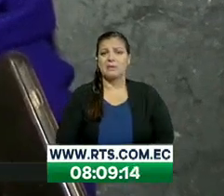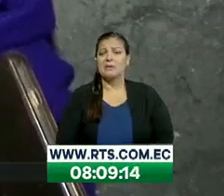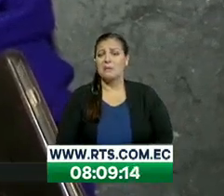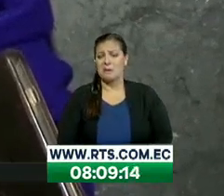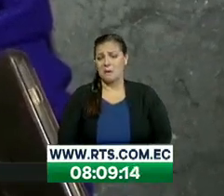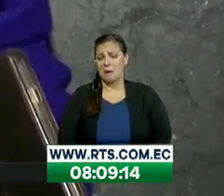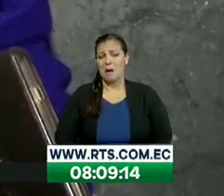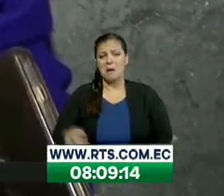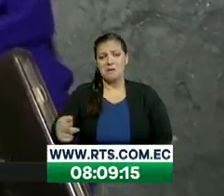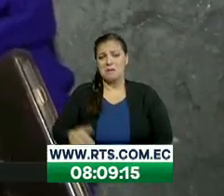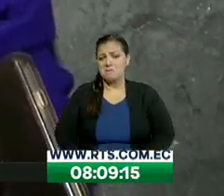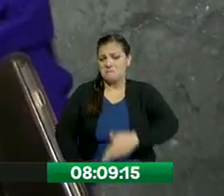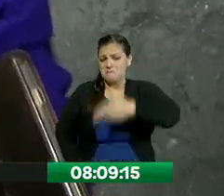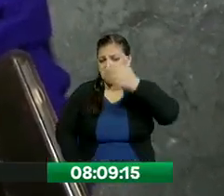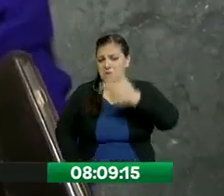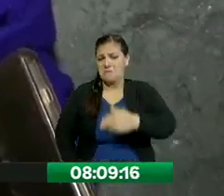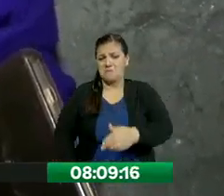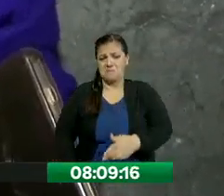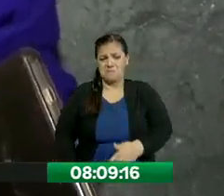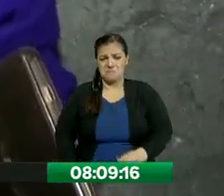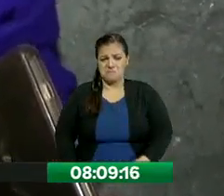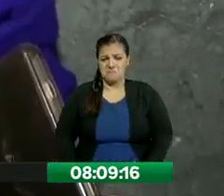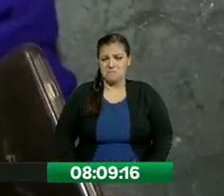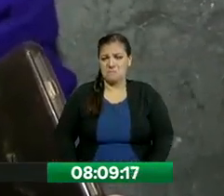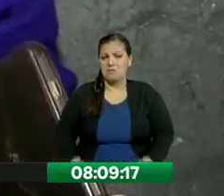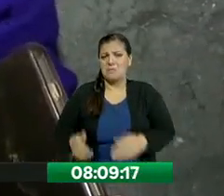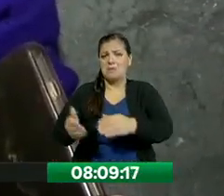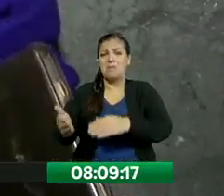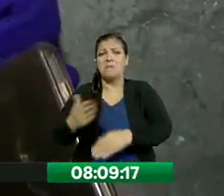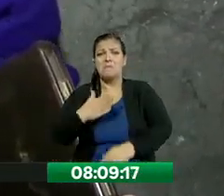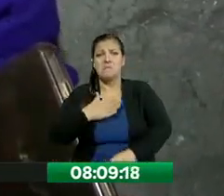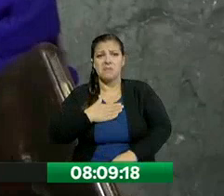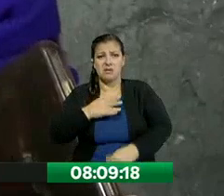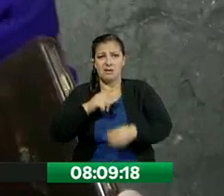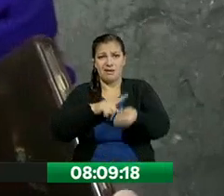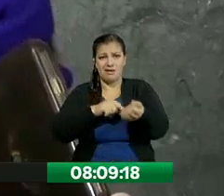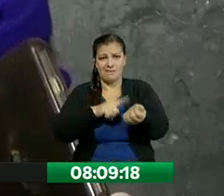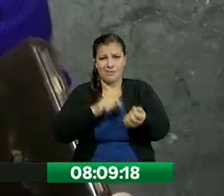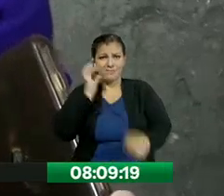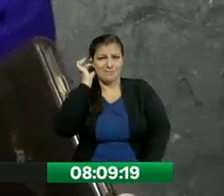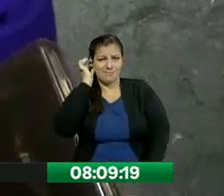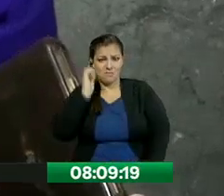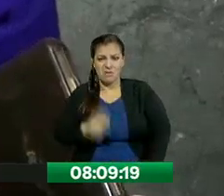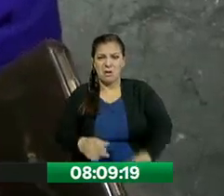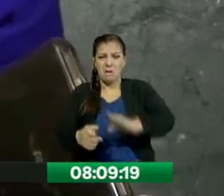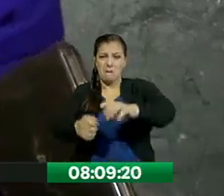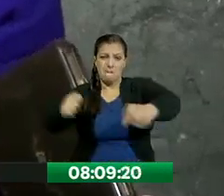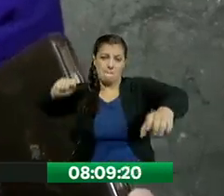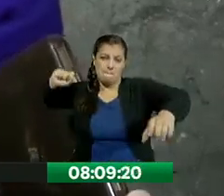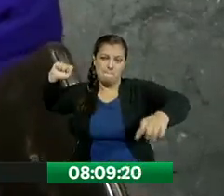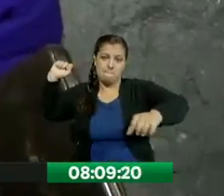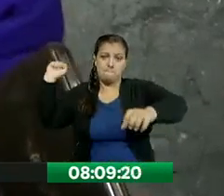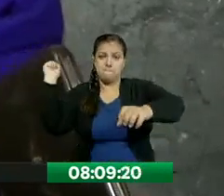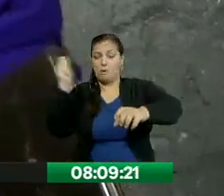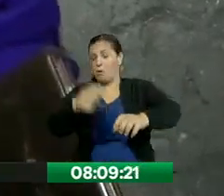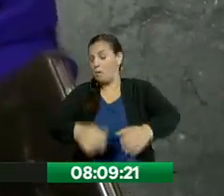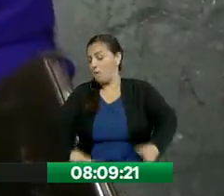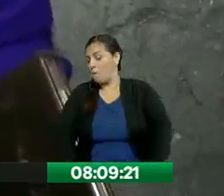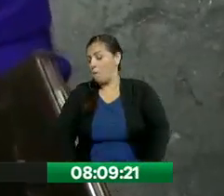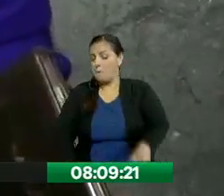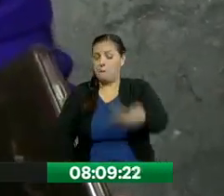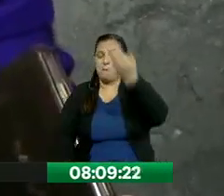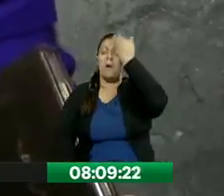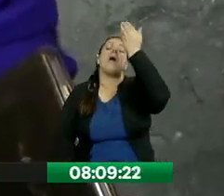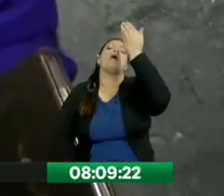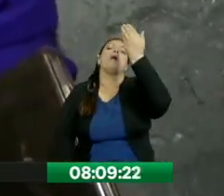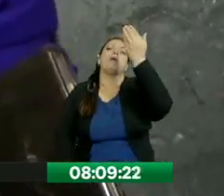vuelto, hace mismo por piernas, así a mi hermana ha golpeado con taco de rifle, no sé con